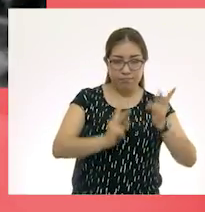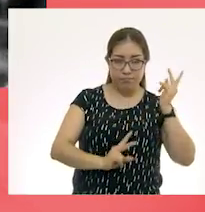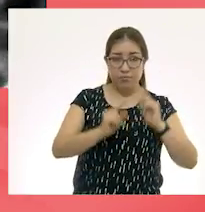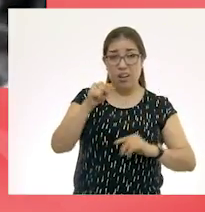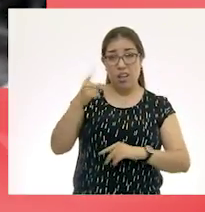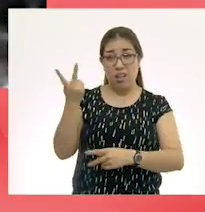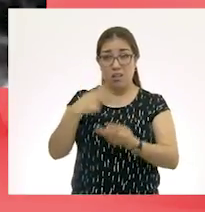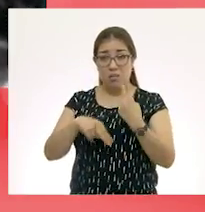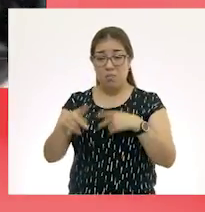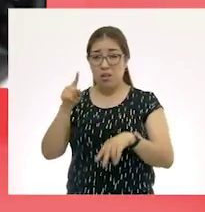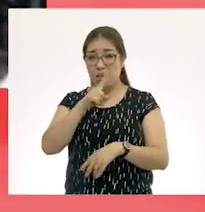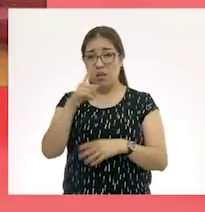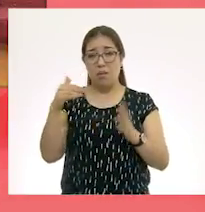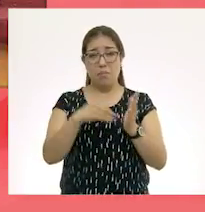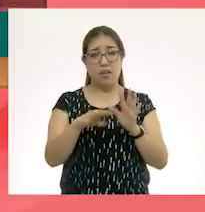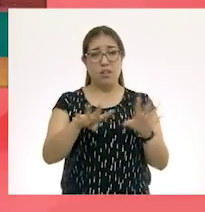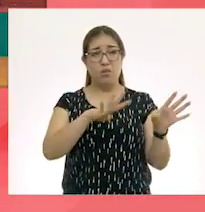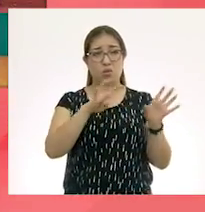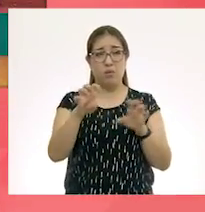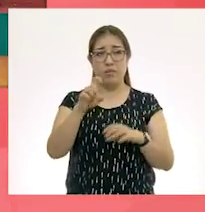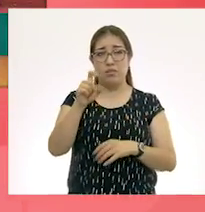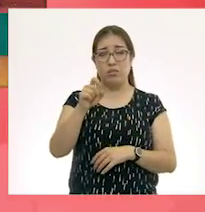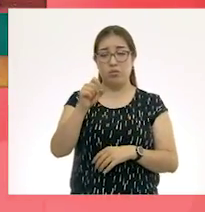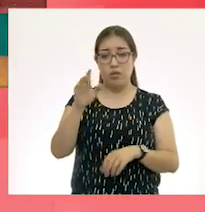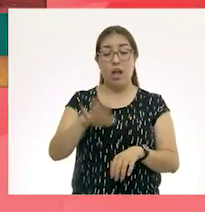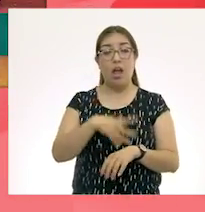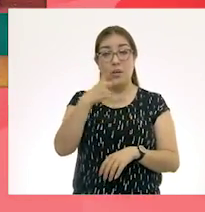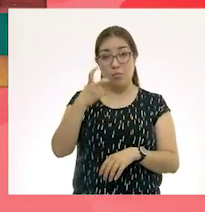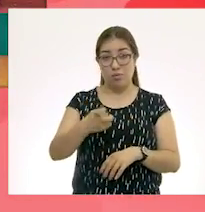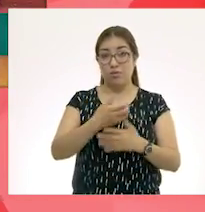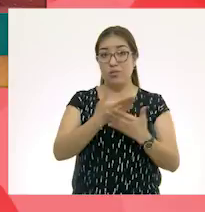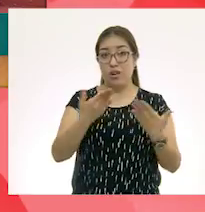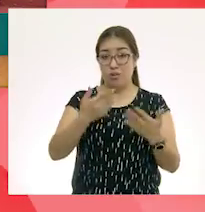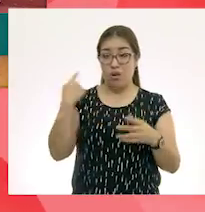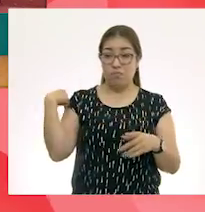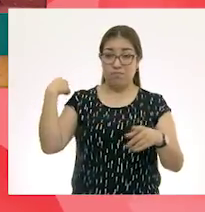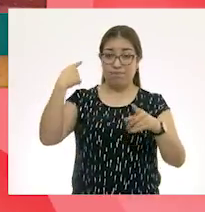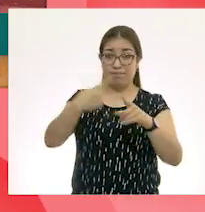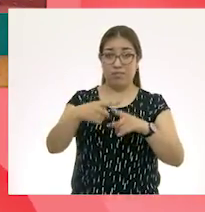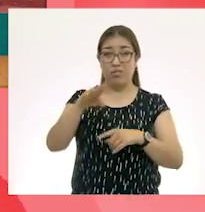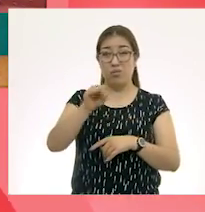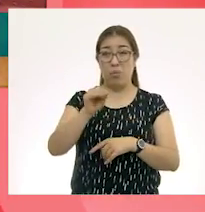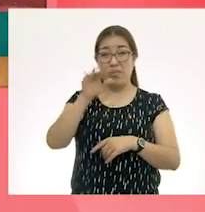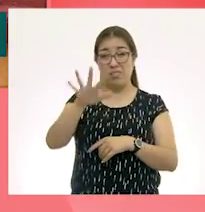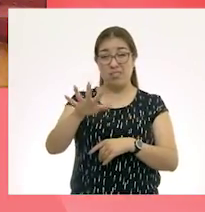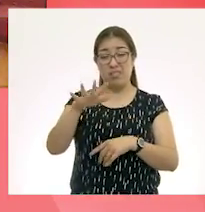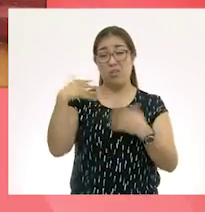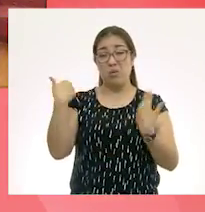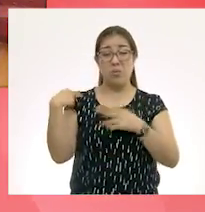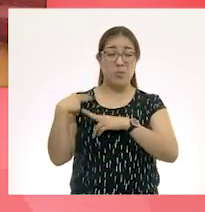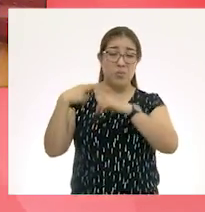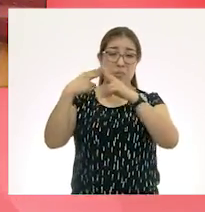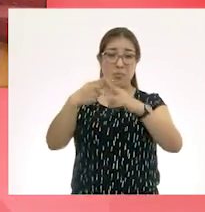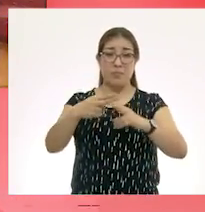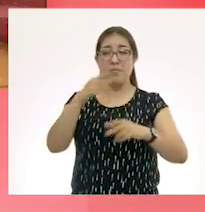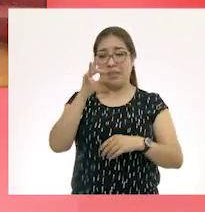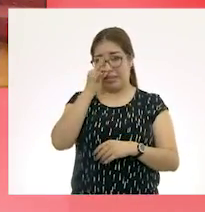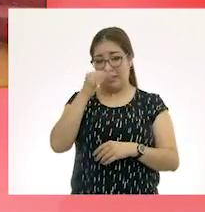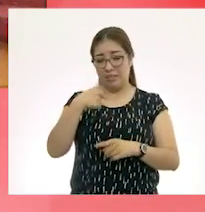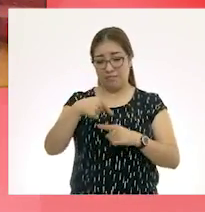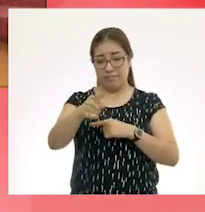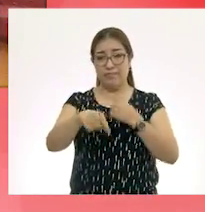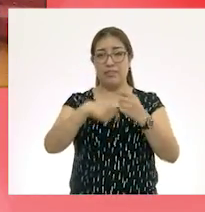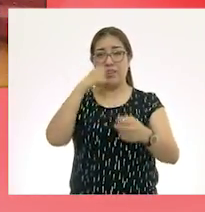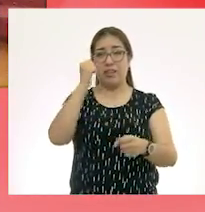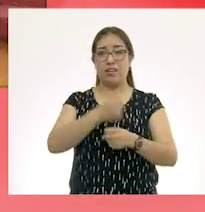en 1920, por eso vamos a celebrar nuestro 95 aniversario este año con